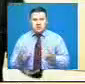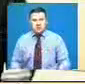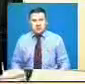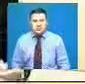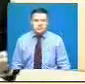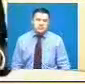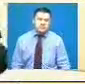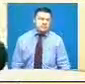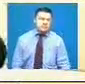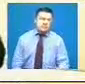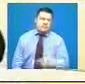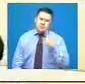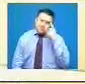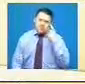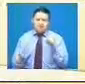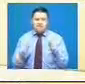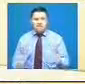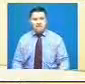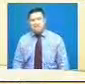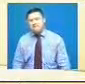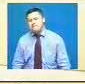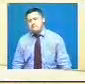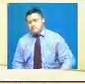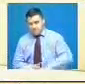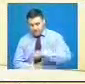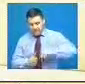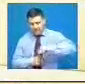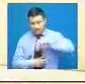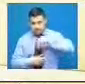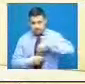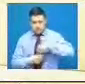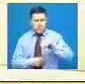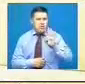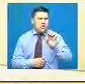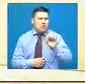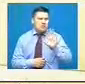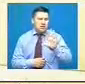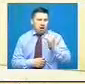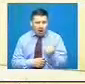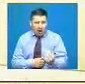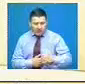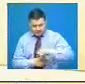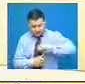Otra preocupación, la inflación. La inflación está en 4.5%.